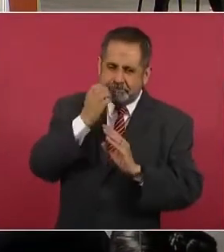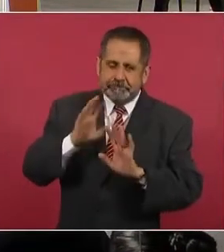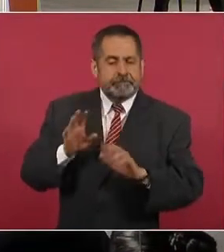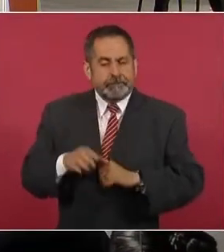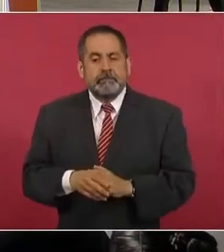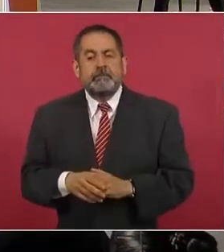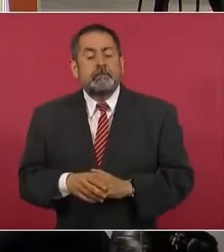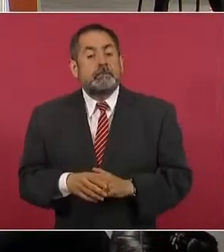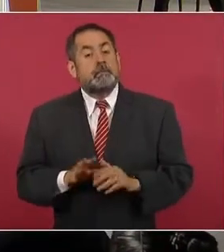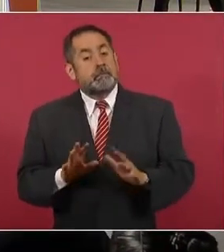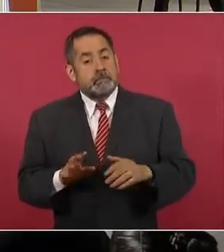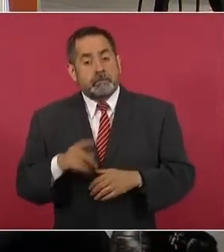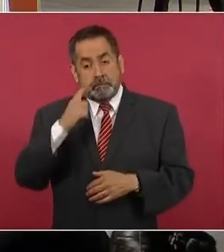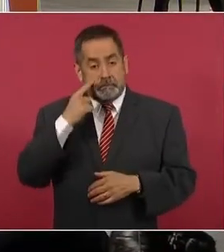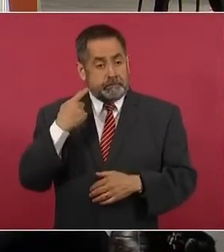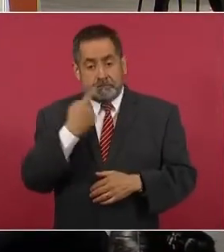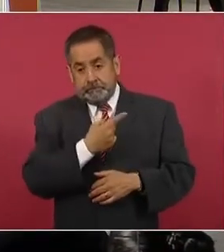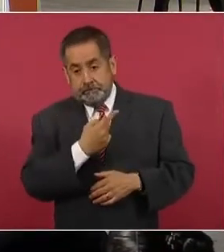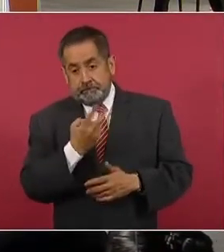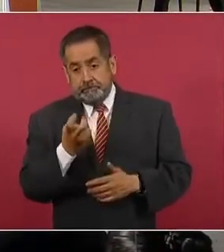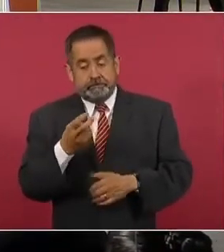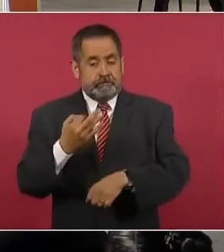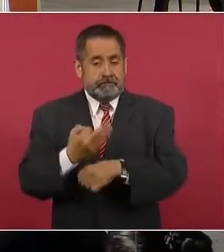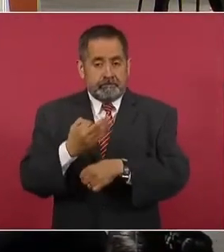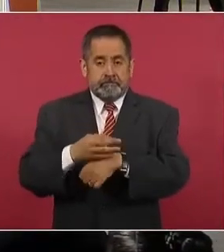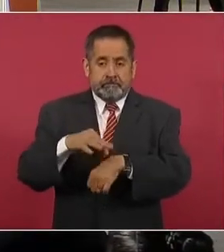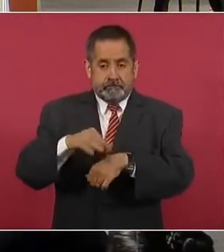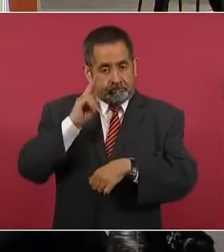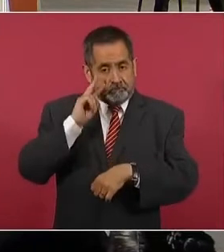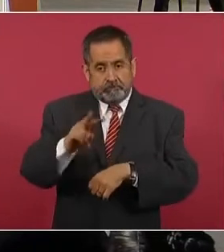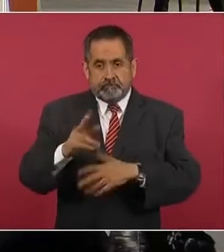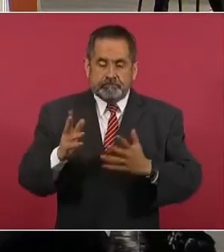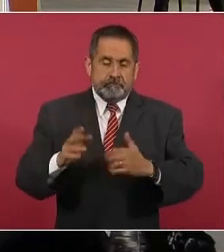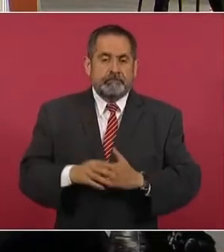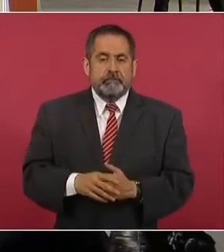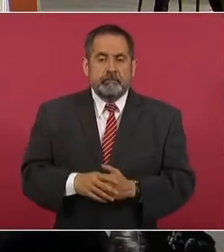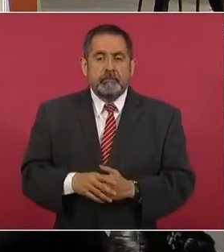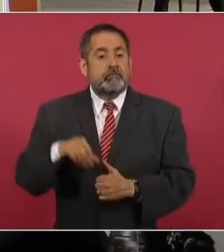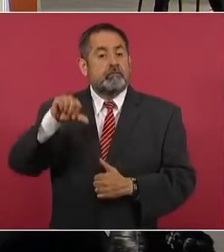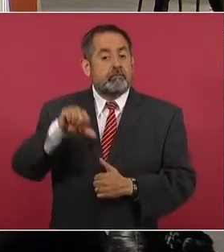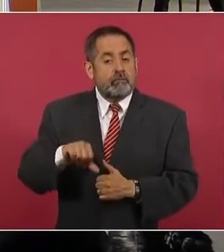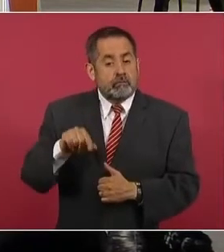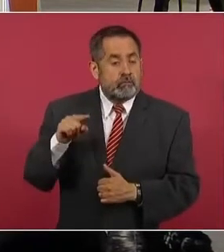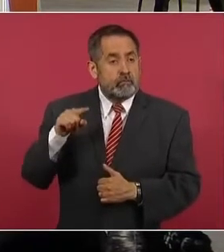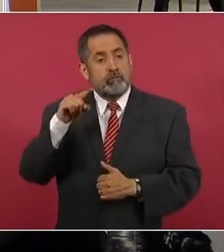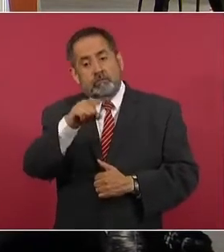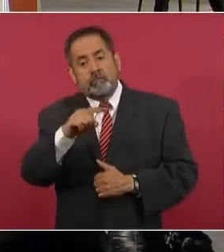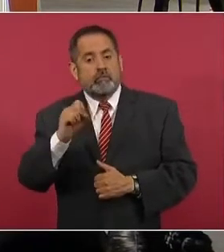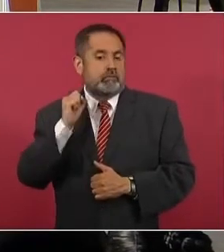Pero bueno, eso es lo que estamos viviendo en la actualidad. Y hoy en el Senado